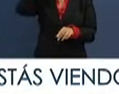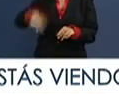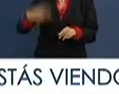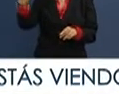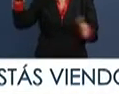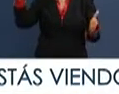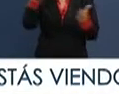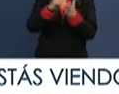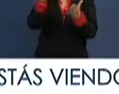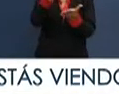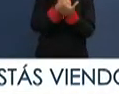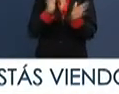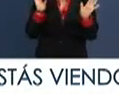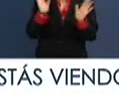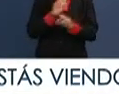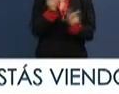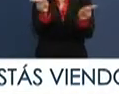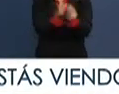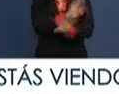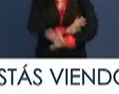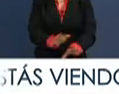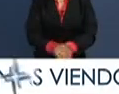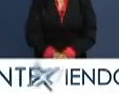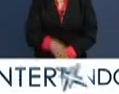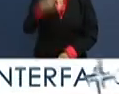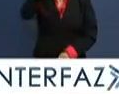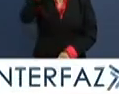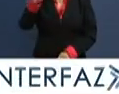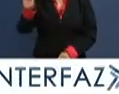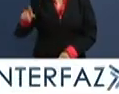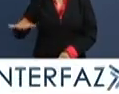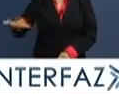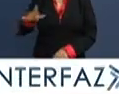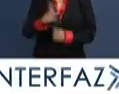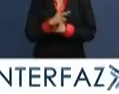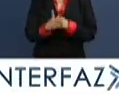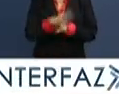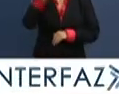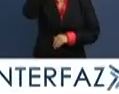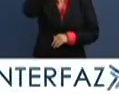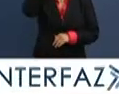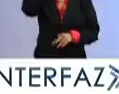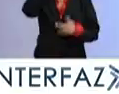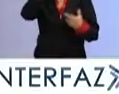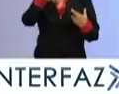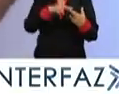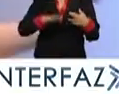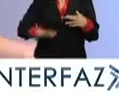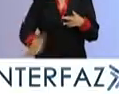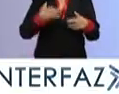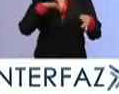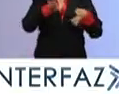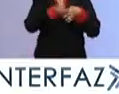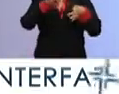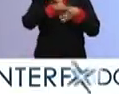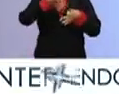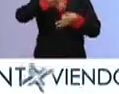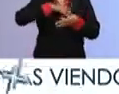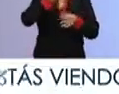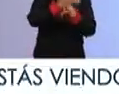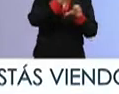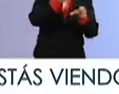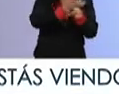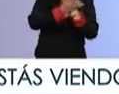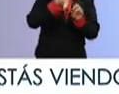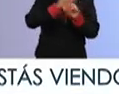una ciudad. Pues es muy importante, Memo, porque México es sin duda uno de los países líderes de la región por nuestra cercanía con los Estados